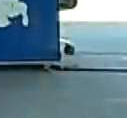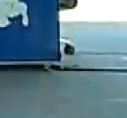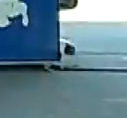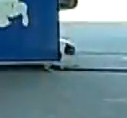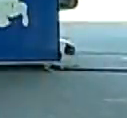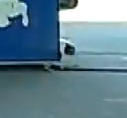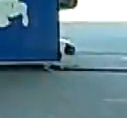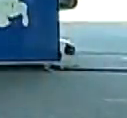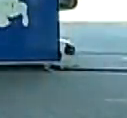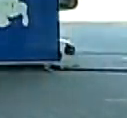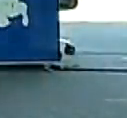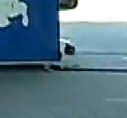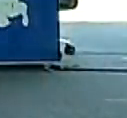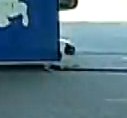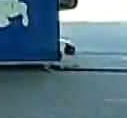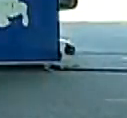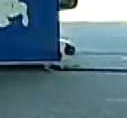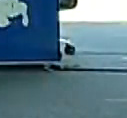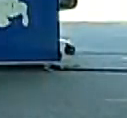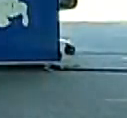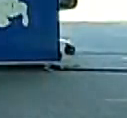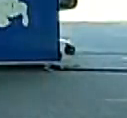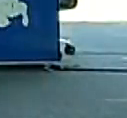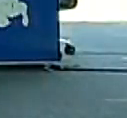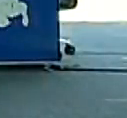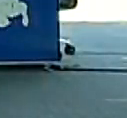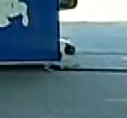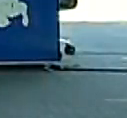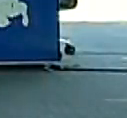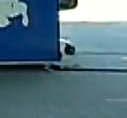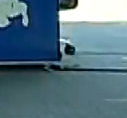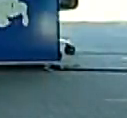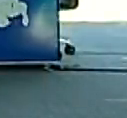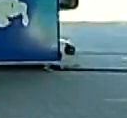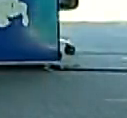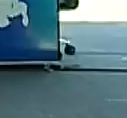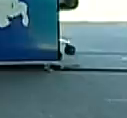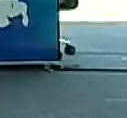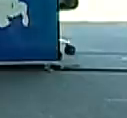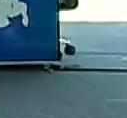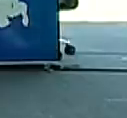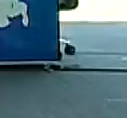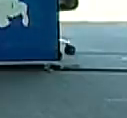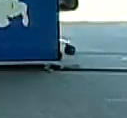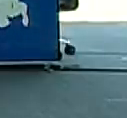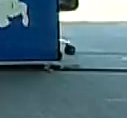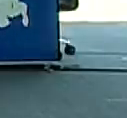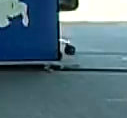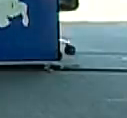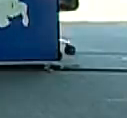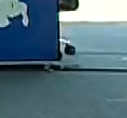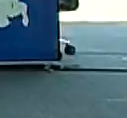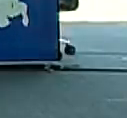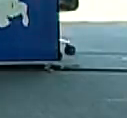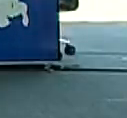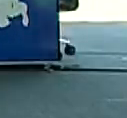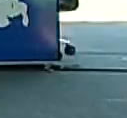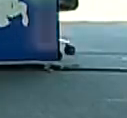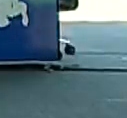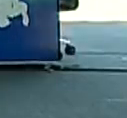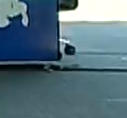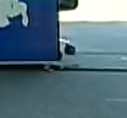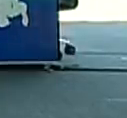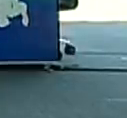saludos, domingo playero, nos vinimos para la playa pues, a